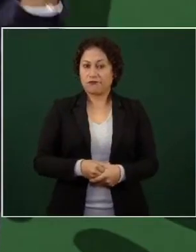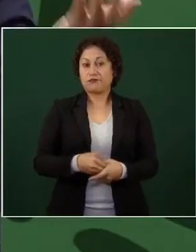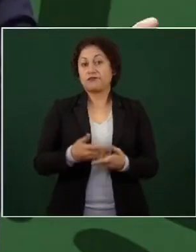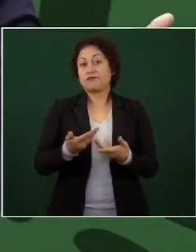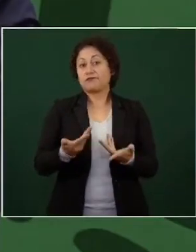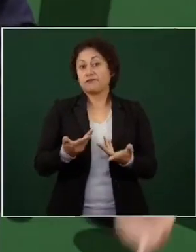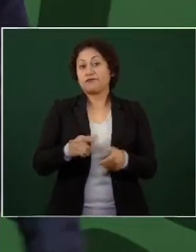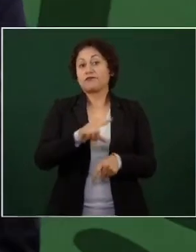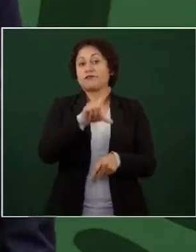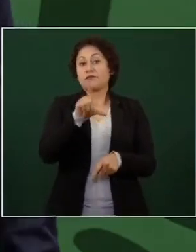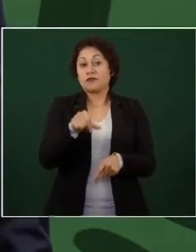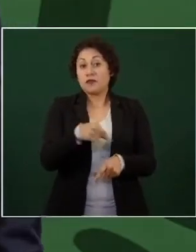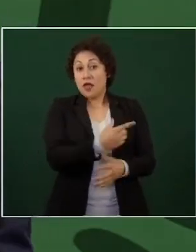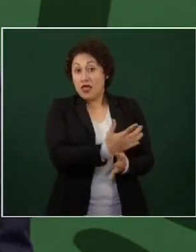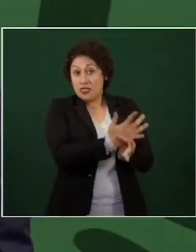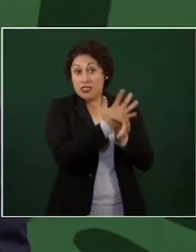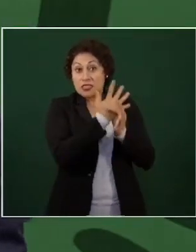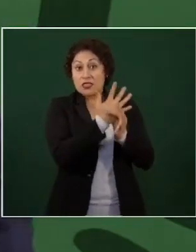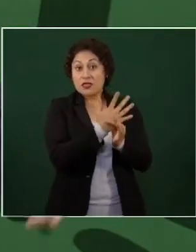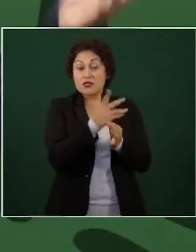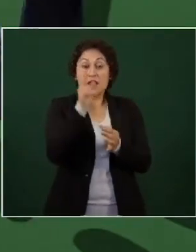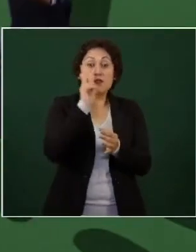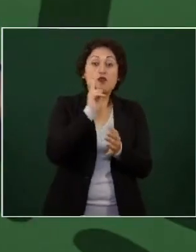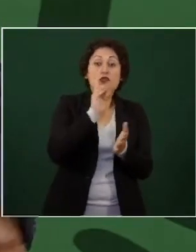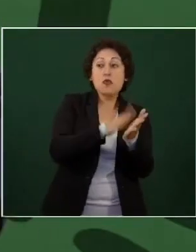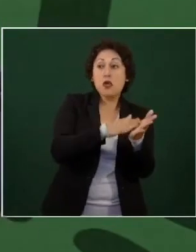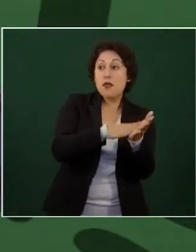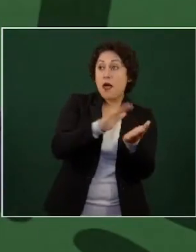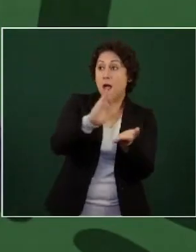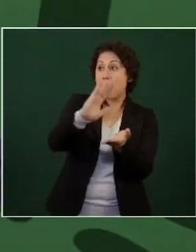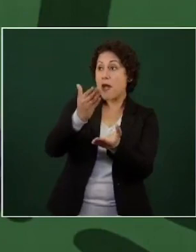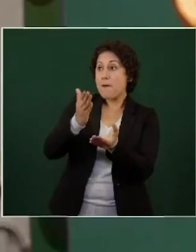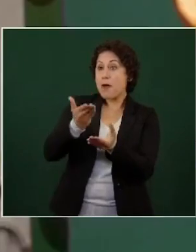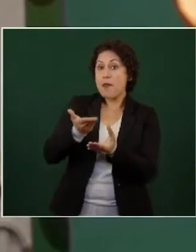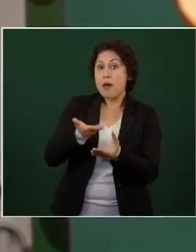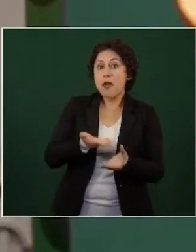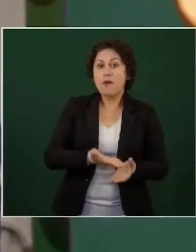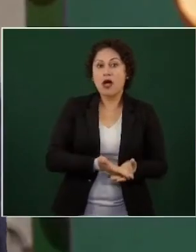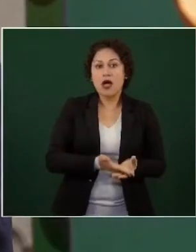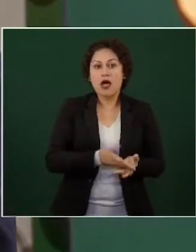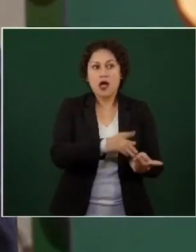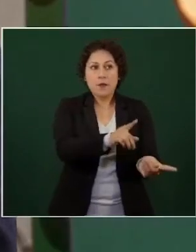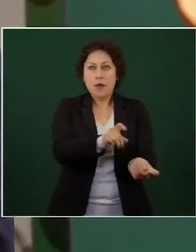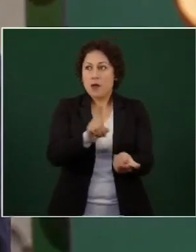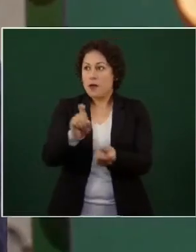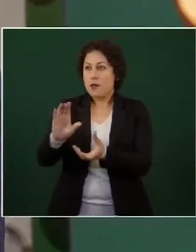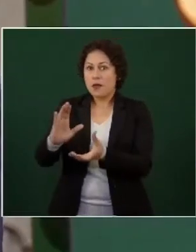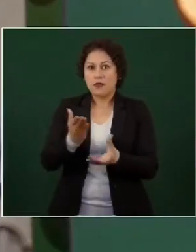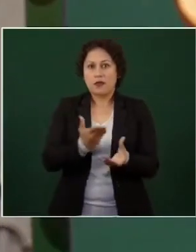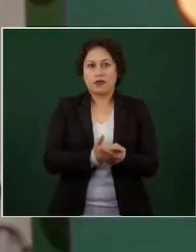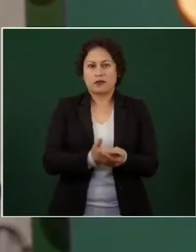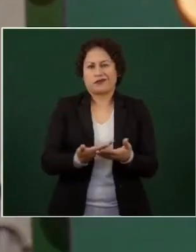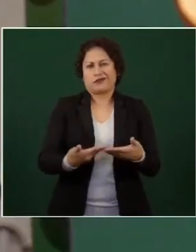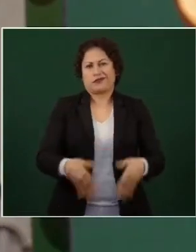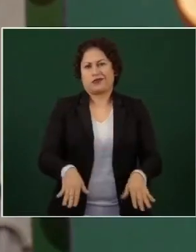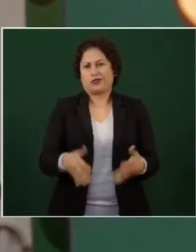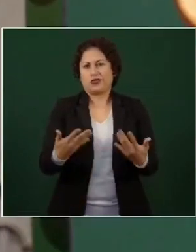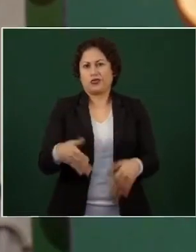acopio de pruebas. Sería como el parto de los montes,